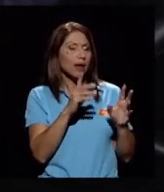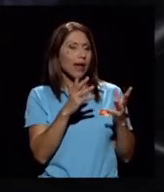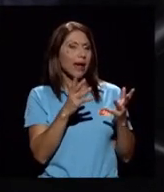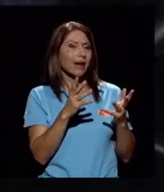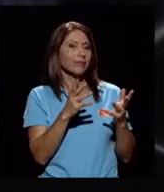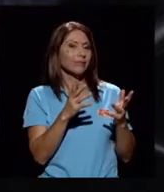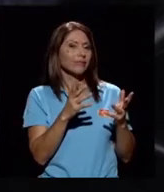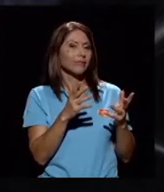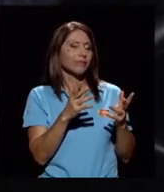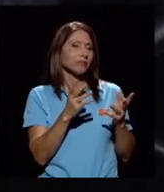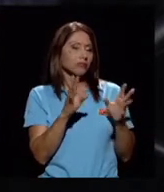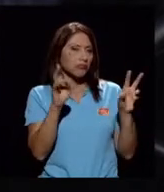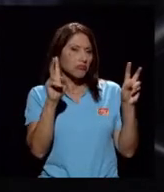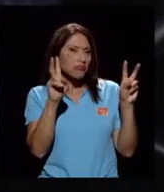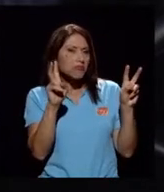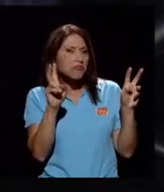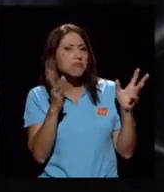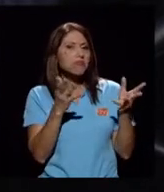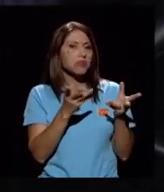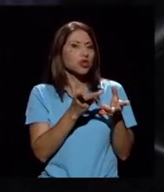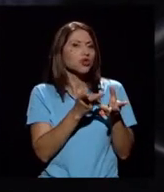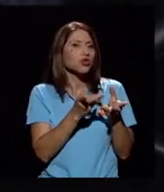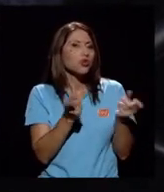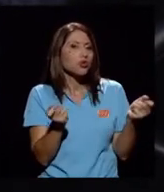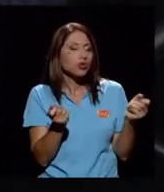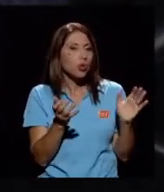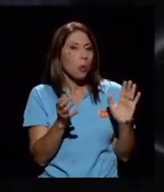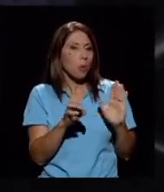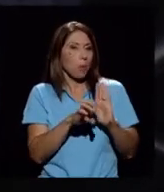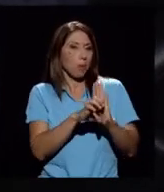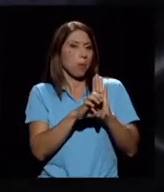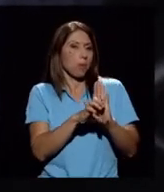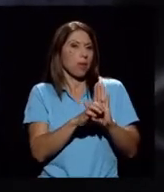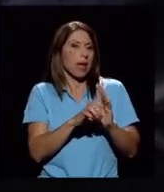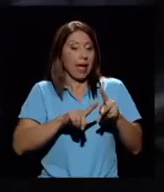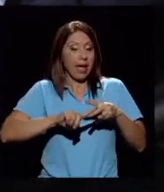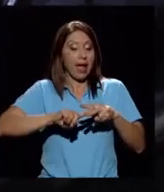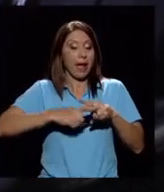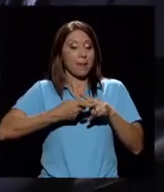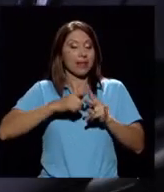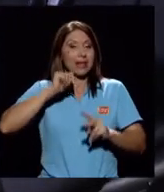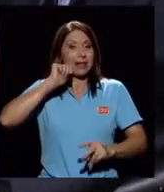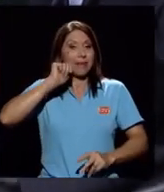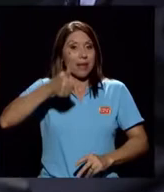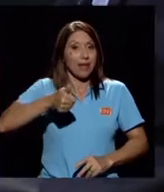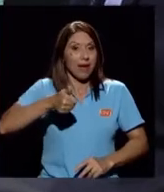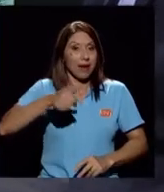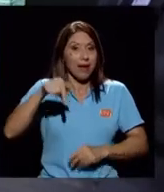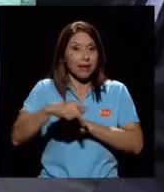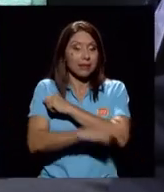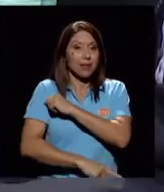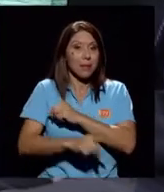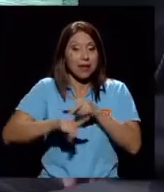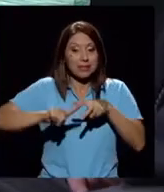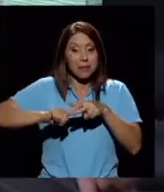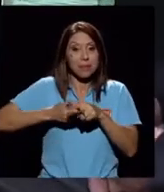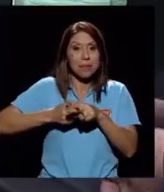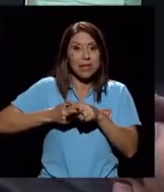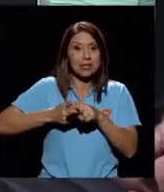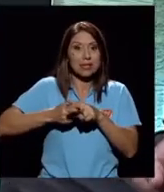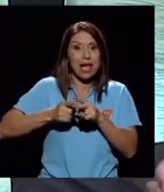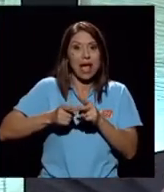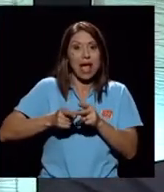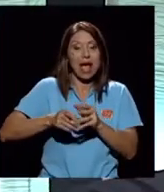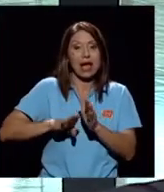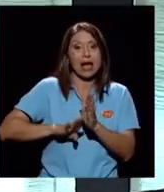una solución pudiera ser que a partir del día de mañana este país empieza a crecer al 10% y lo haga por